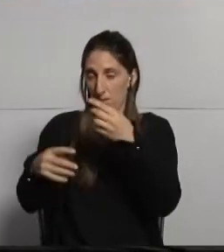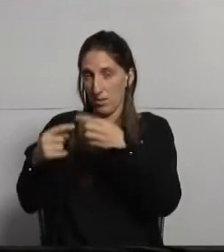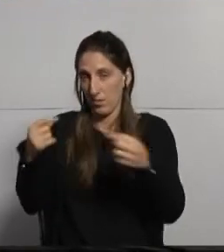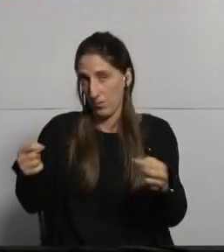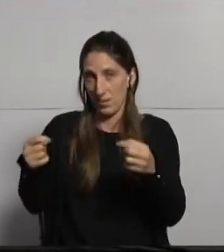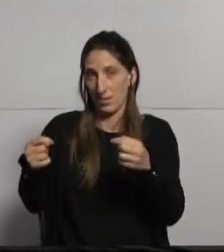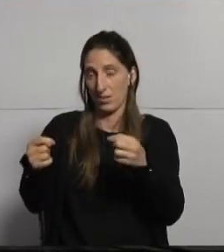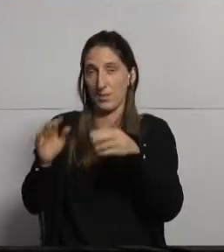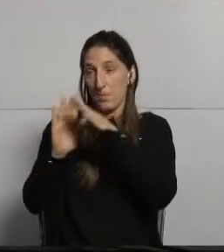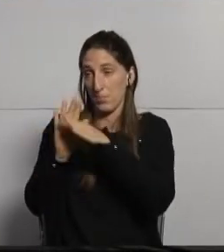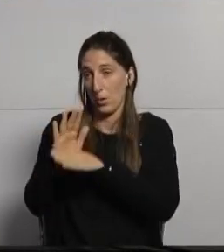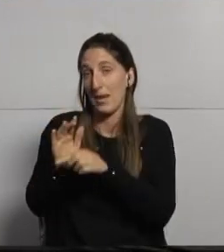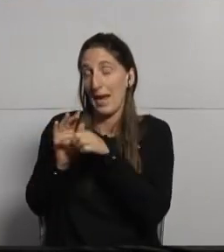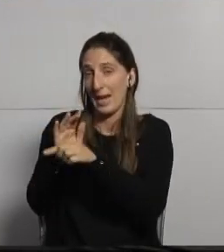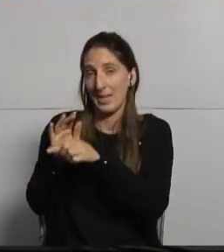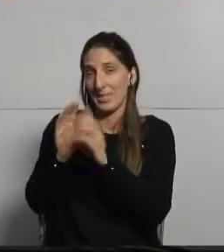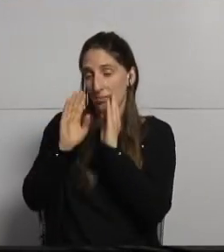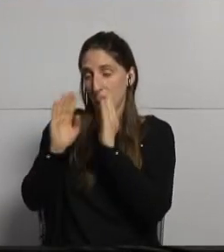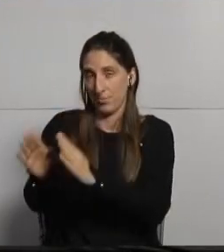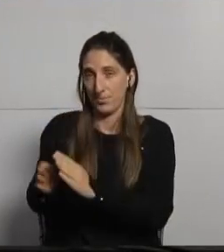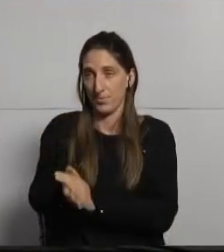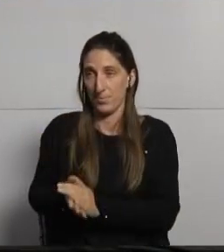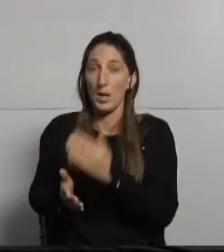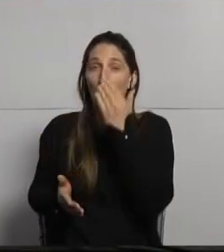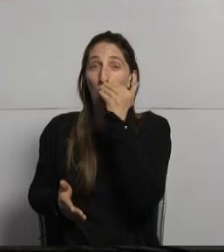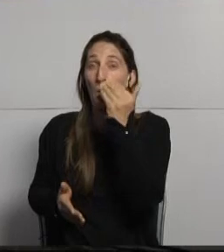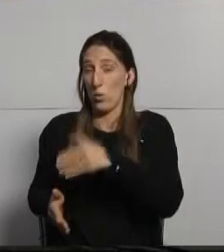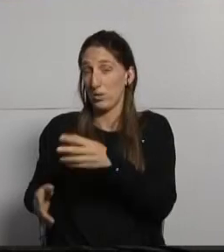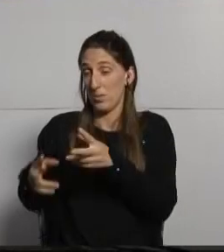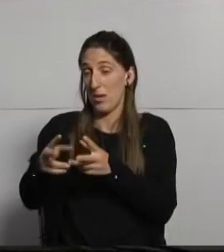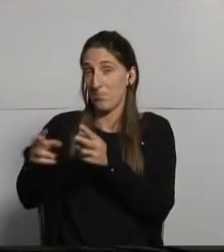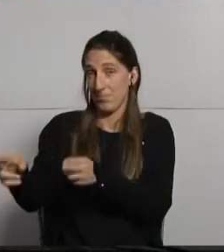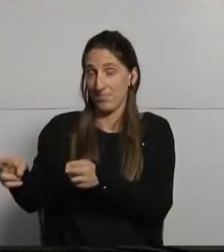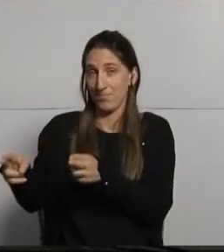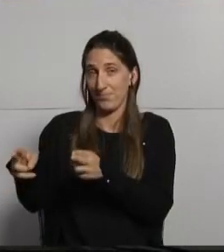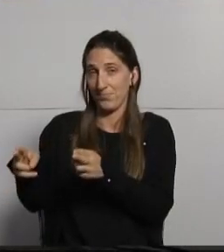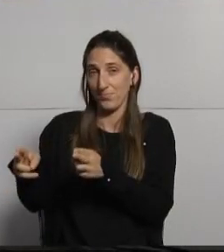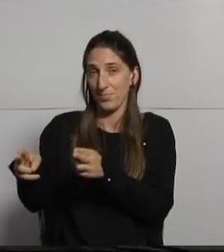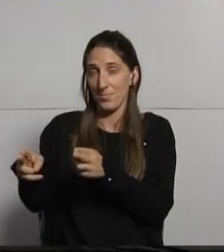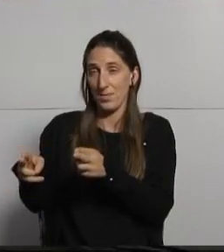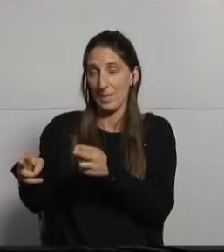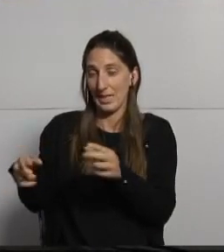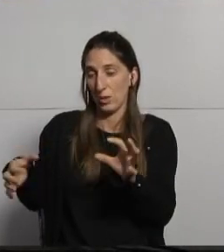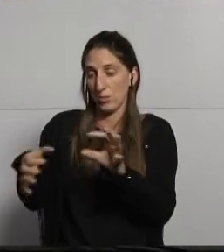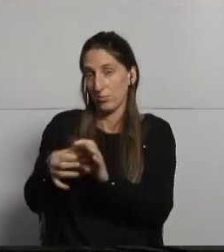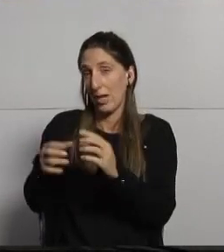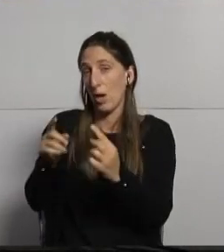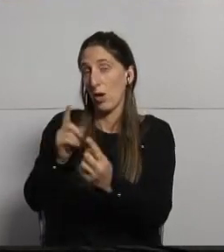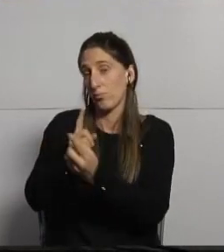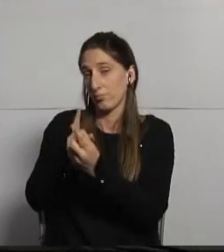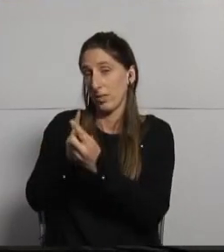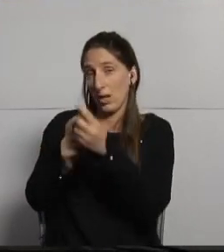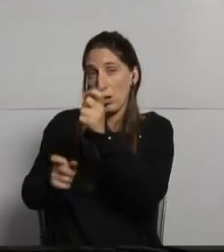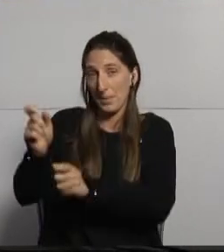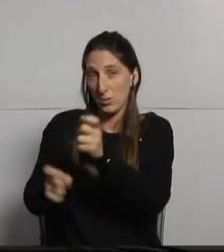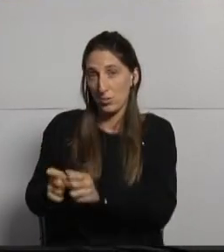demás, y business intelligence, y es ahí donde nos vamos a mover. La última etapa, que es la que visualiza, es la interfase con el usuario, es una etapa de servicios donde